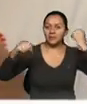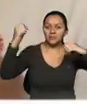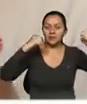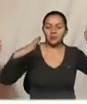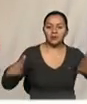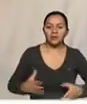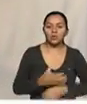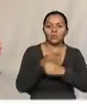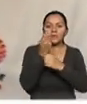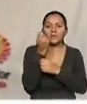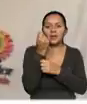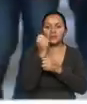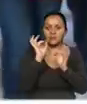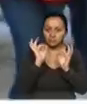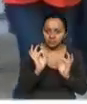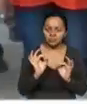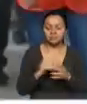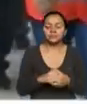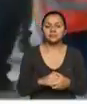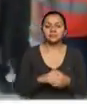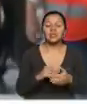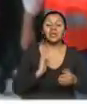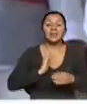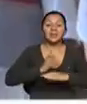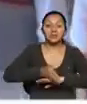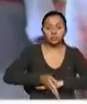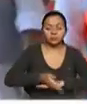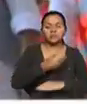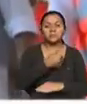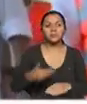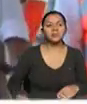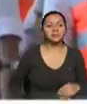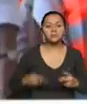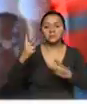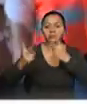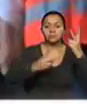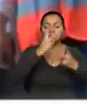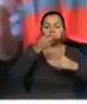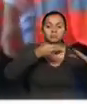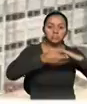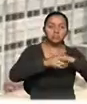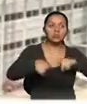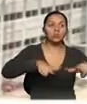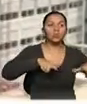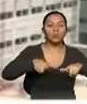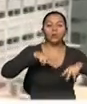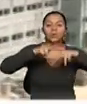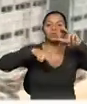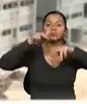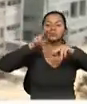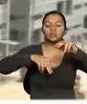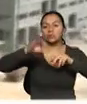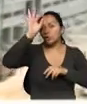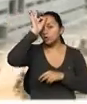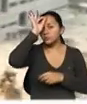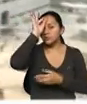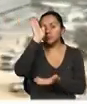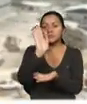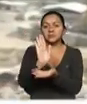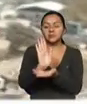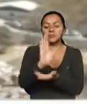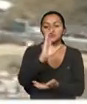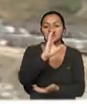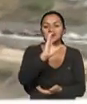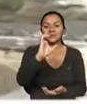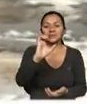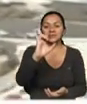una gran recuperación. Posteriormente, el primer mandatario se trasladó hasta el sitio donde se construye el Hospital del IES de